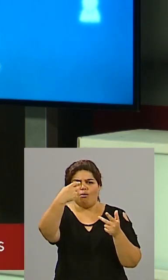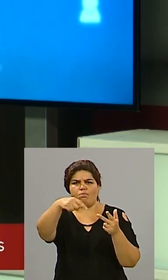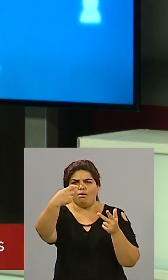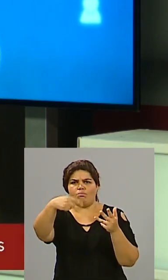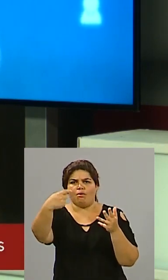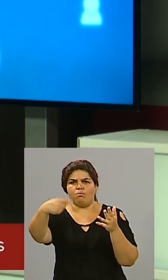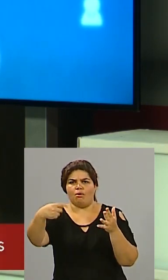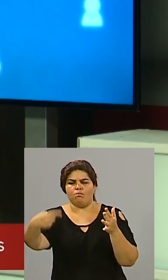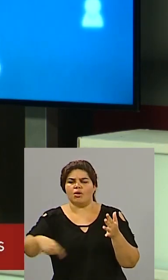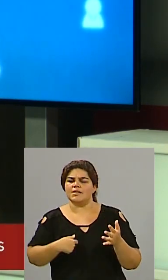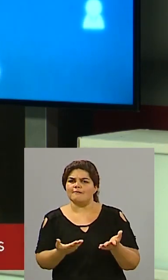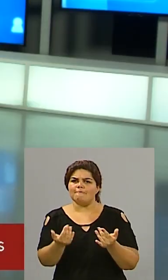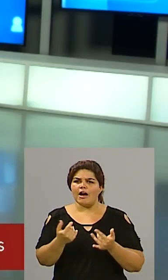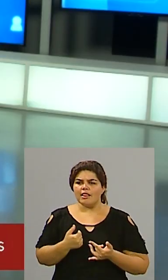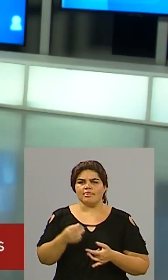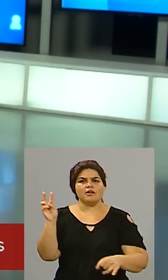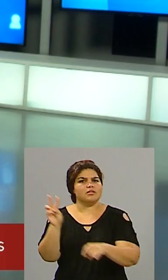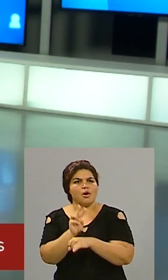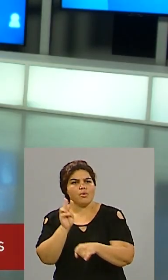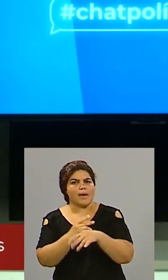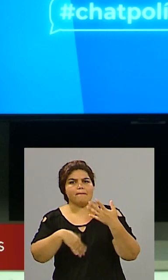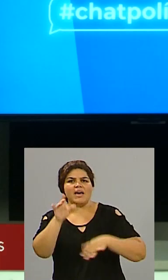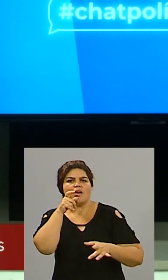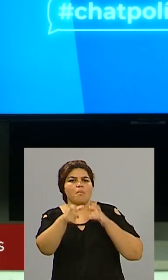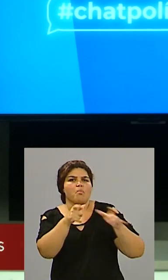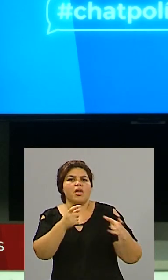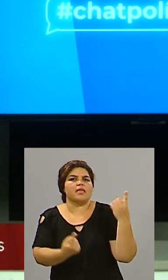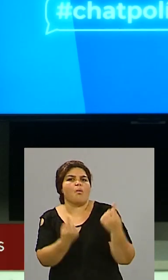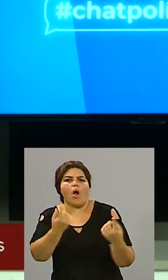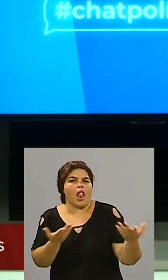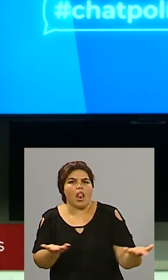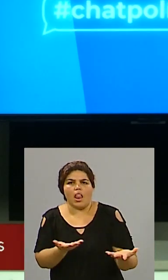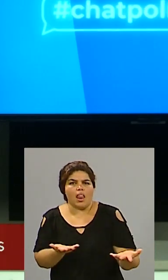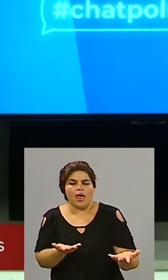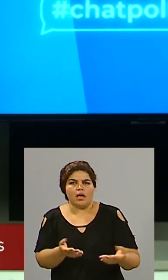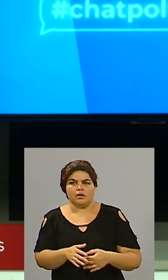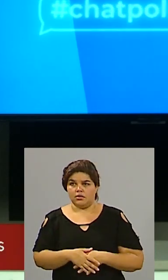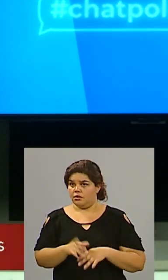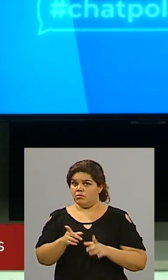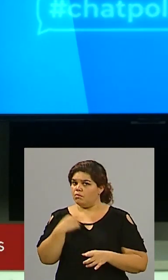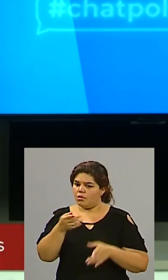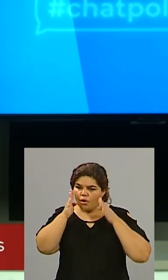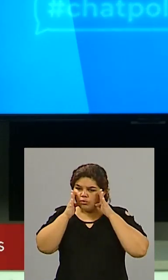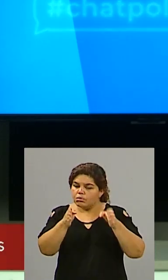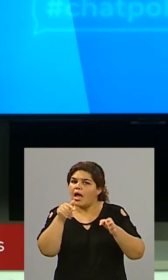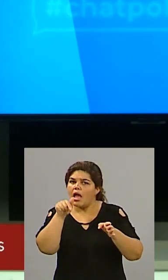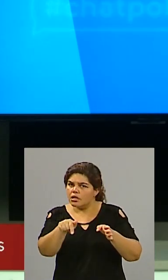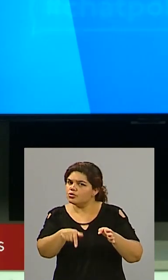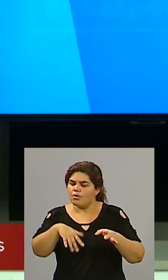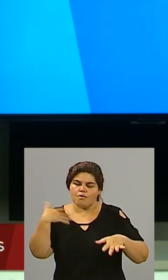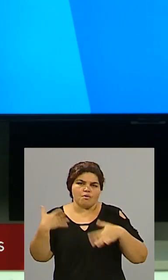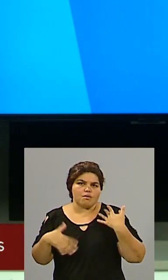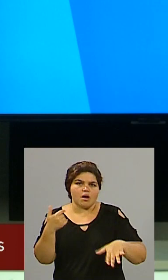sensación que no alcanzan. ¿Qué respuesta le puedes dar a esa gente? Bueno, nosotros vamos a trabajar fuertemente porque eso creo que es un punto de